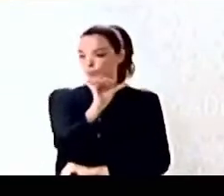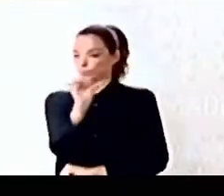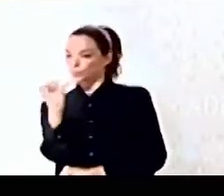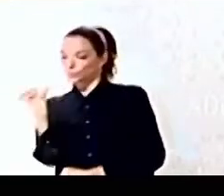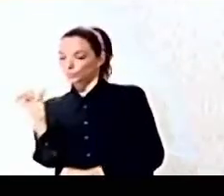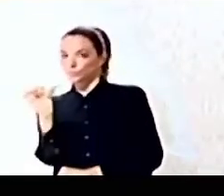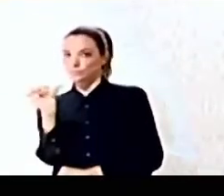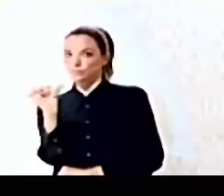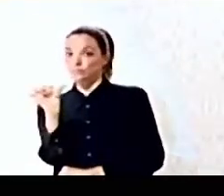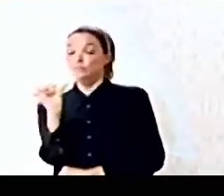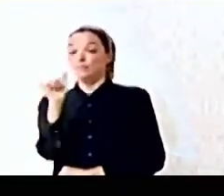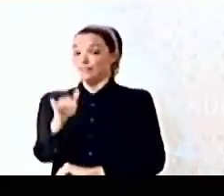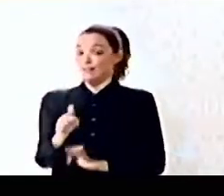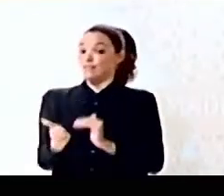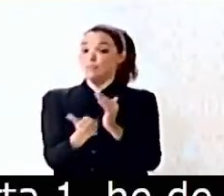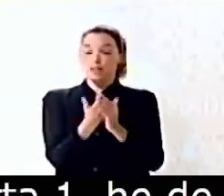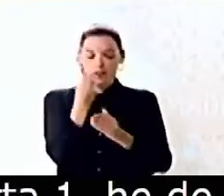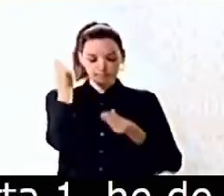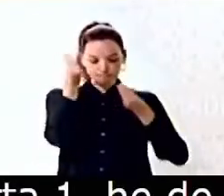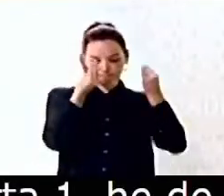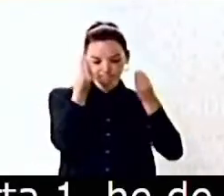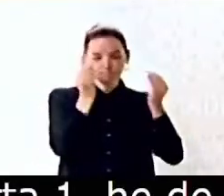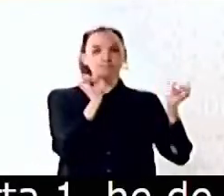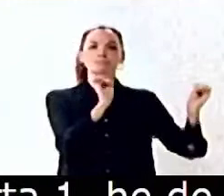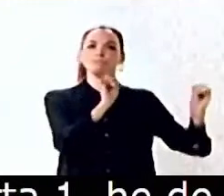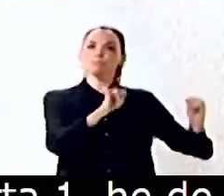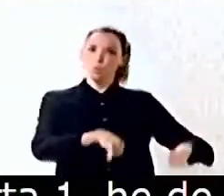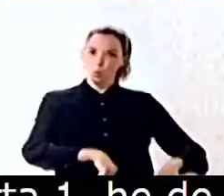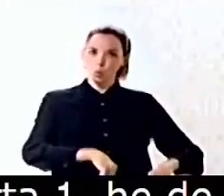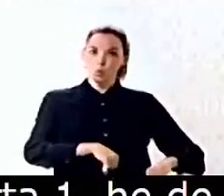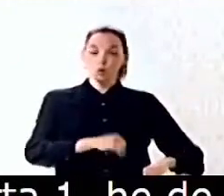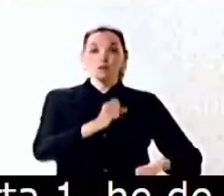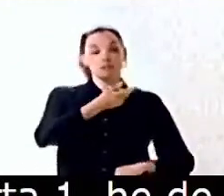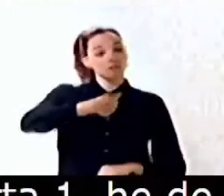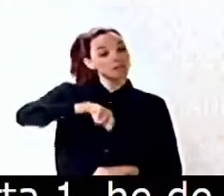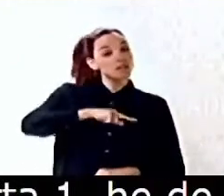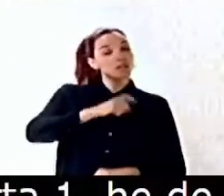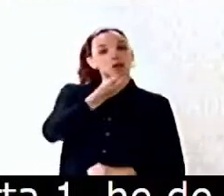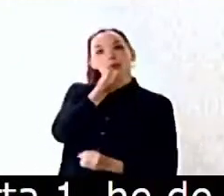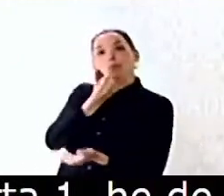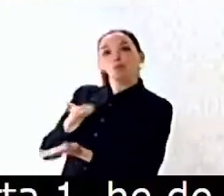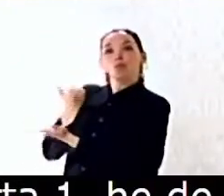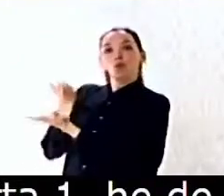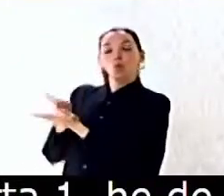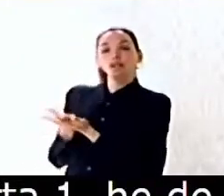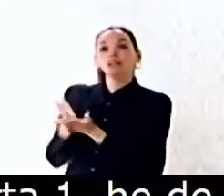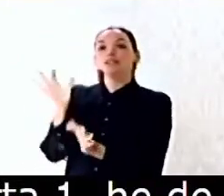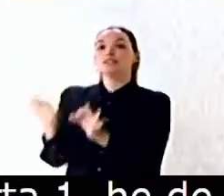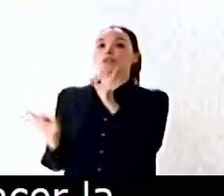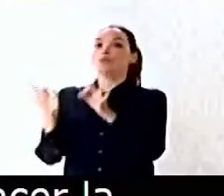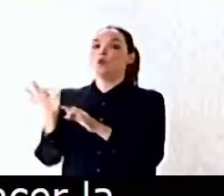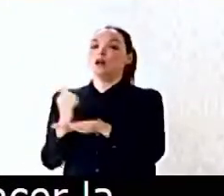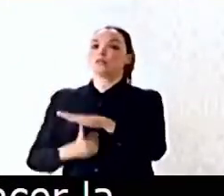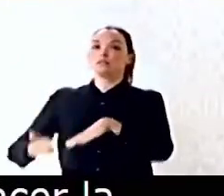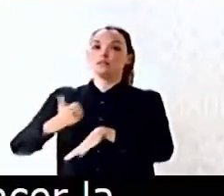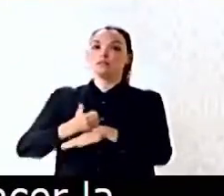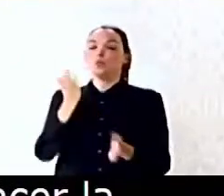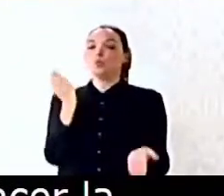he de decirles que esta mañana hemos tomado la decisión de hacer la propuesta al Tribunal Superior de Justicia de Extremadura